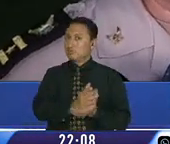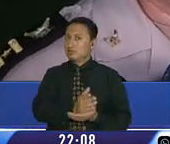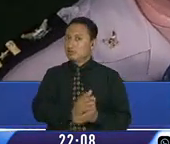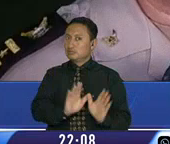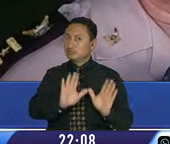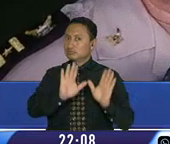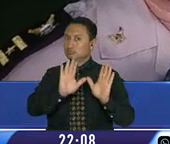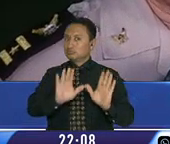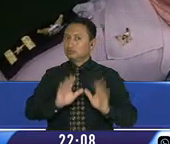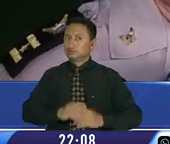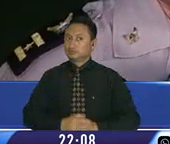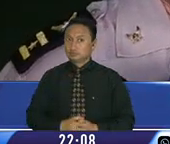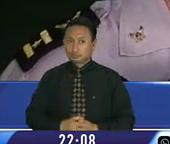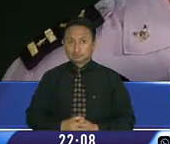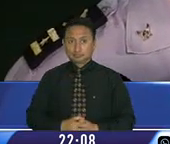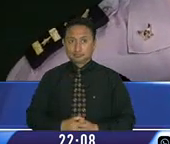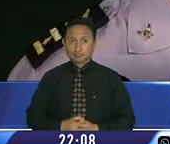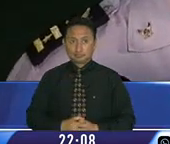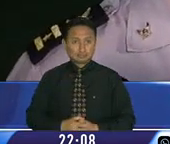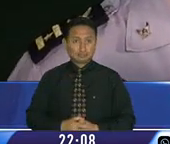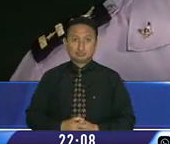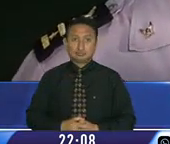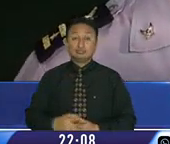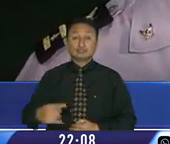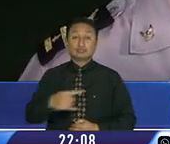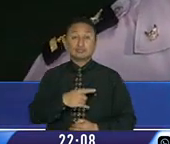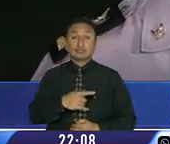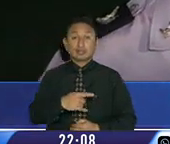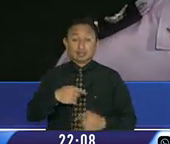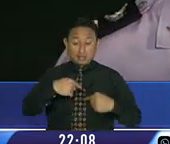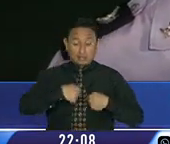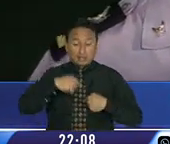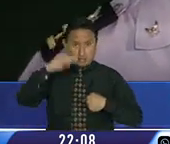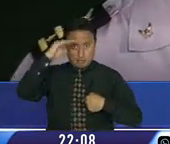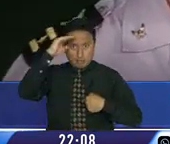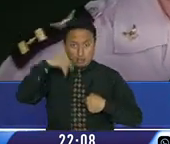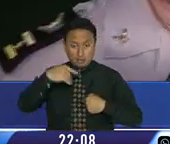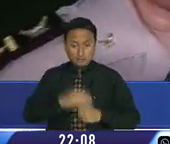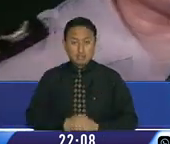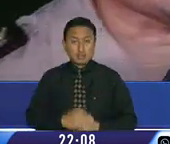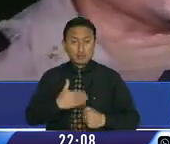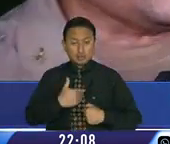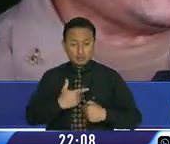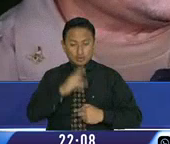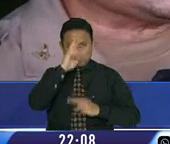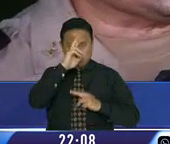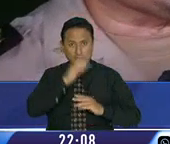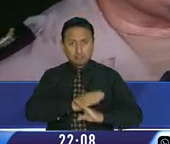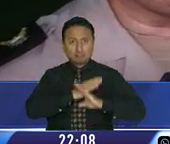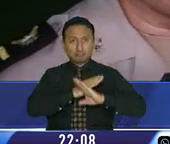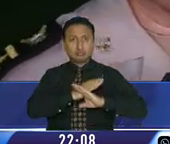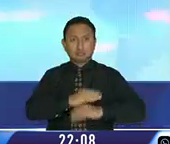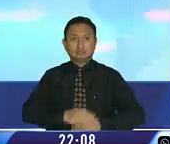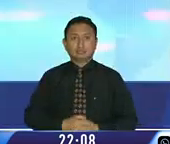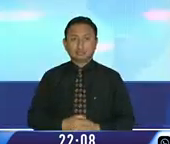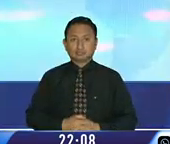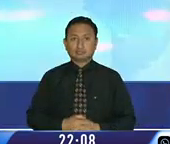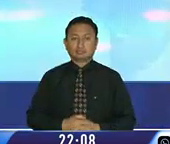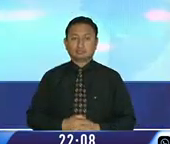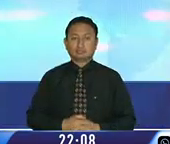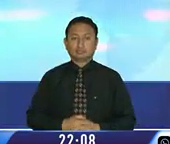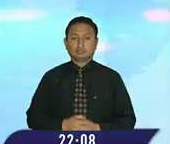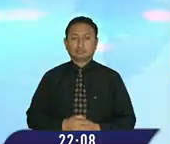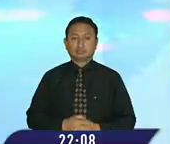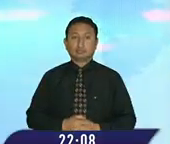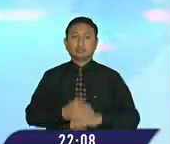intimidación a través de sus videos, porque para eso estamos los funcionarios encargados de cumplir y hacer cumplir la ley. Según